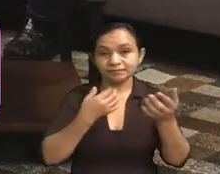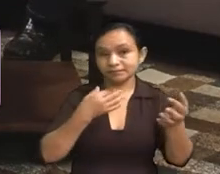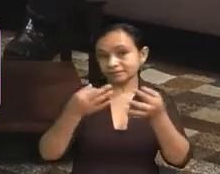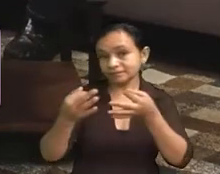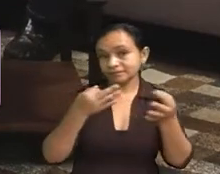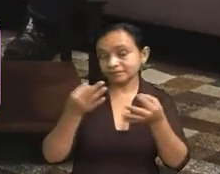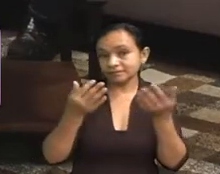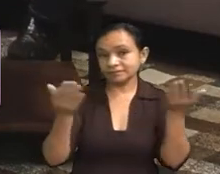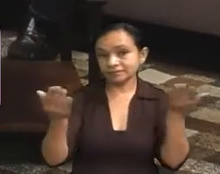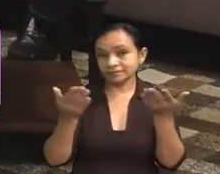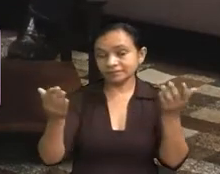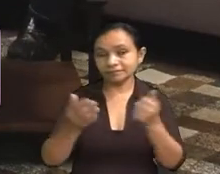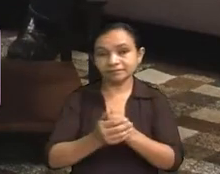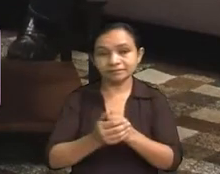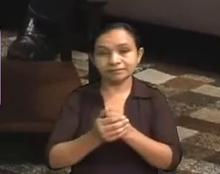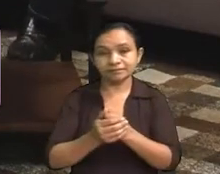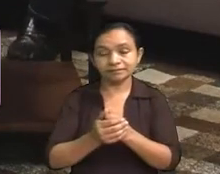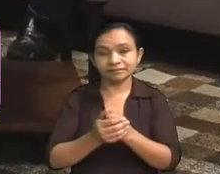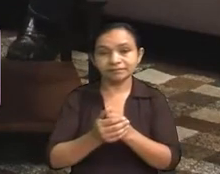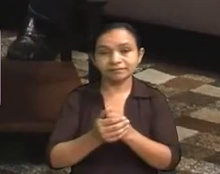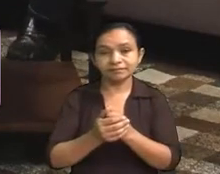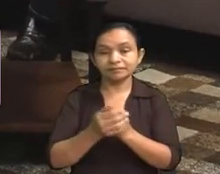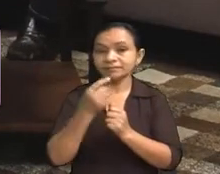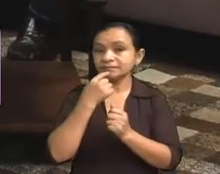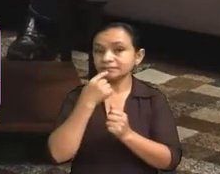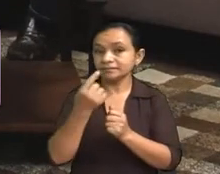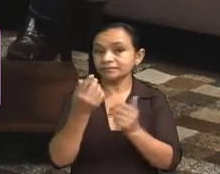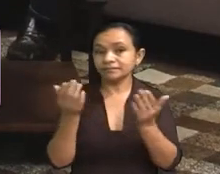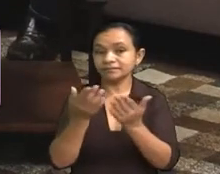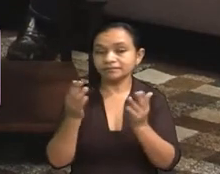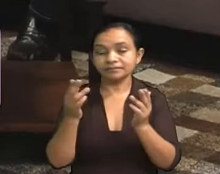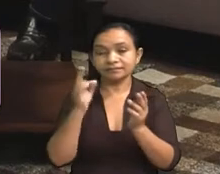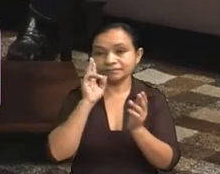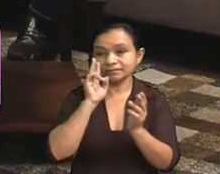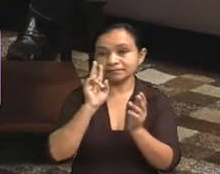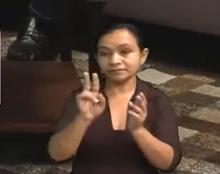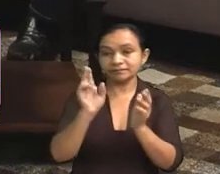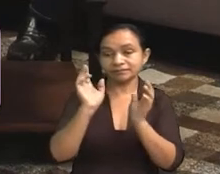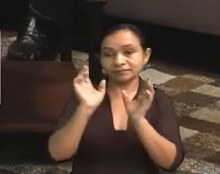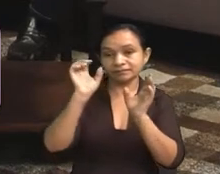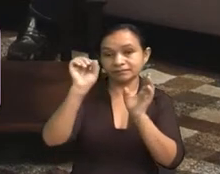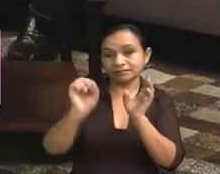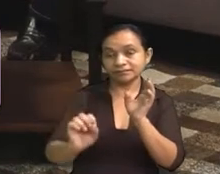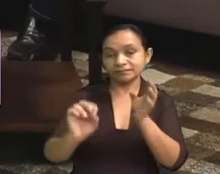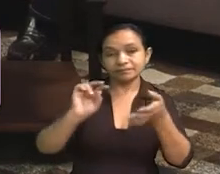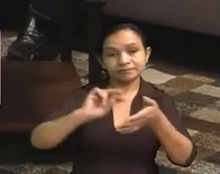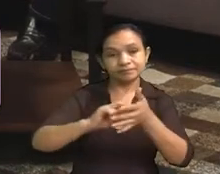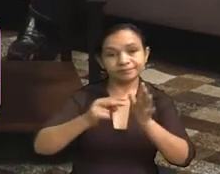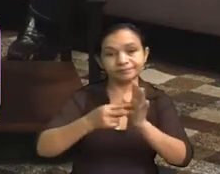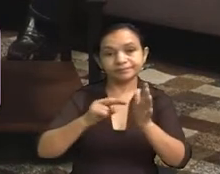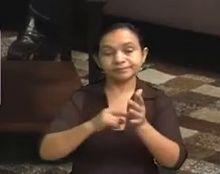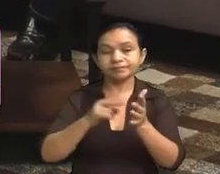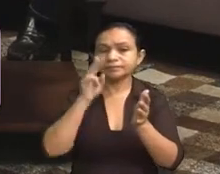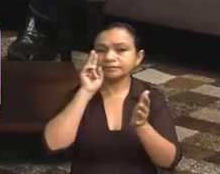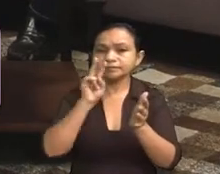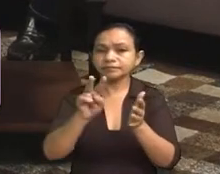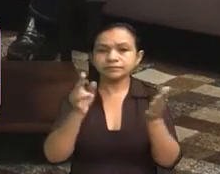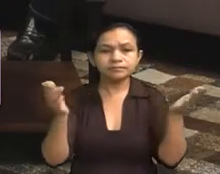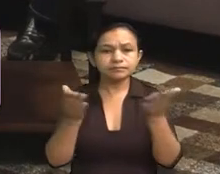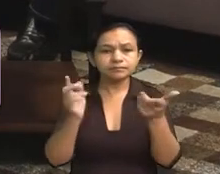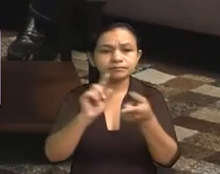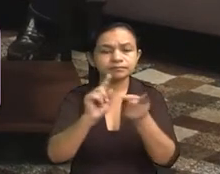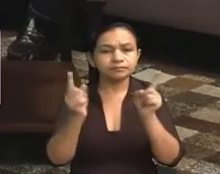deuda histórica, porque en principio, es decir, lo vimos en el Caribe Sur y lo que significa, ¿no? Inclusive vimos cómo